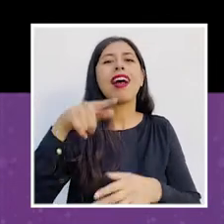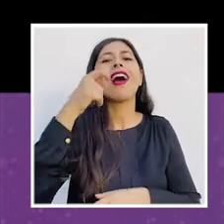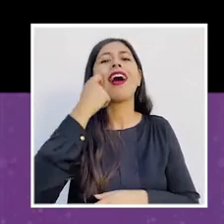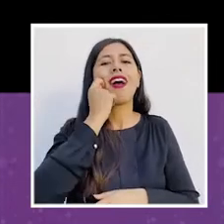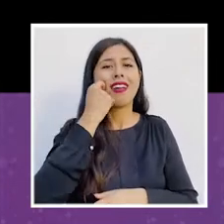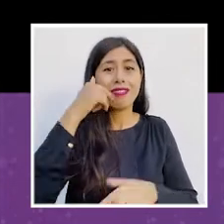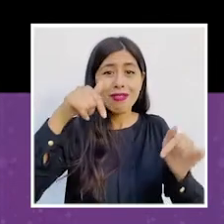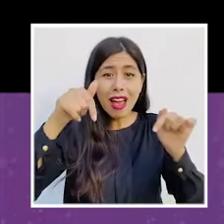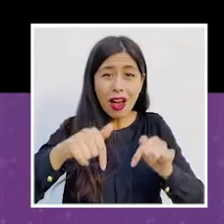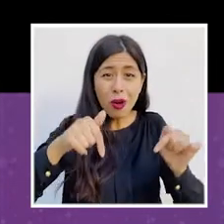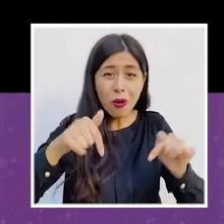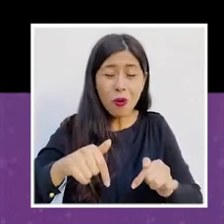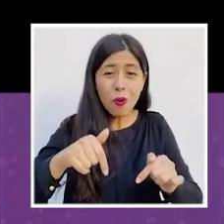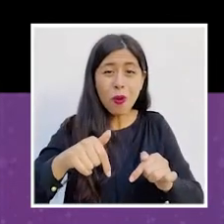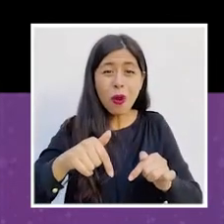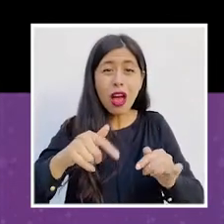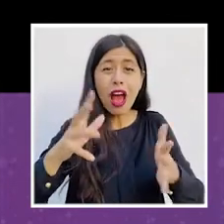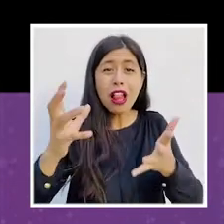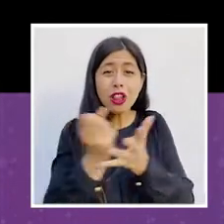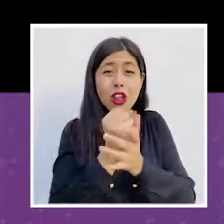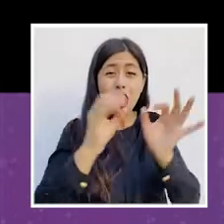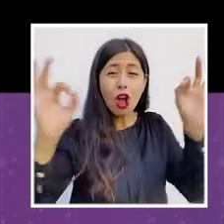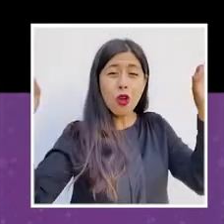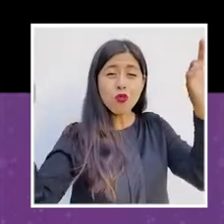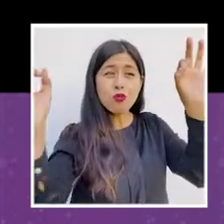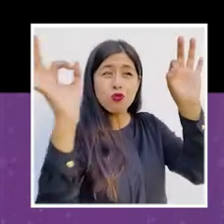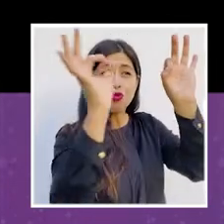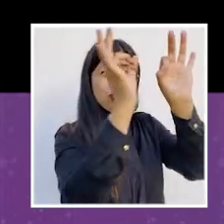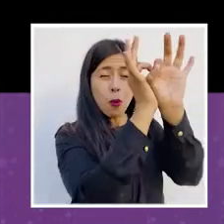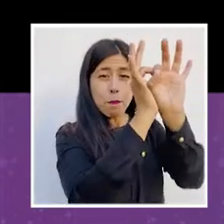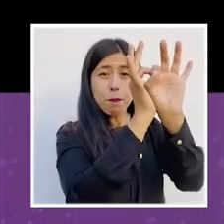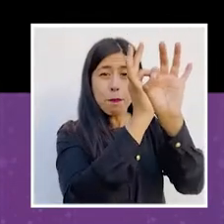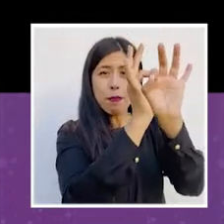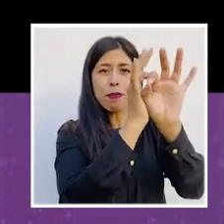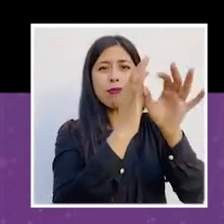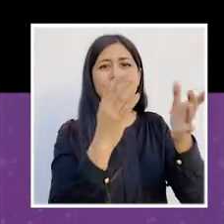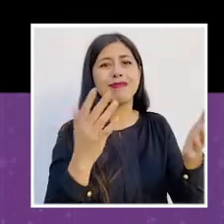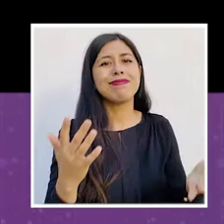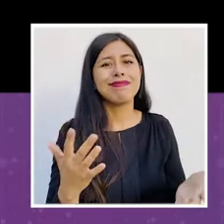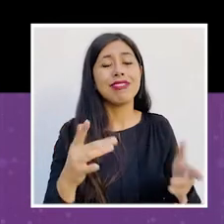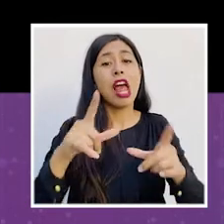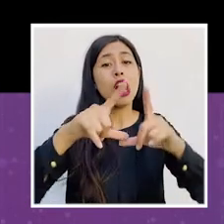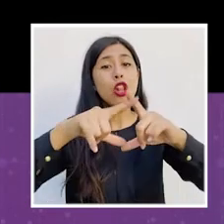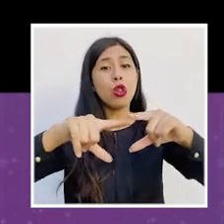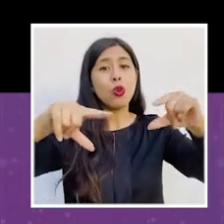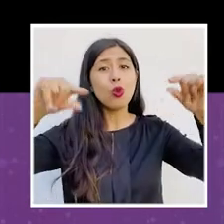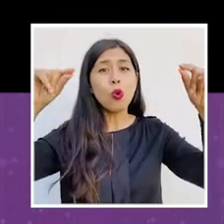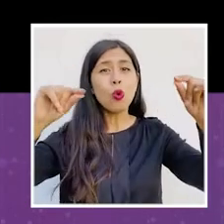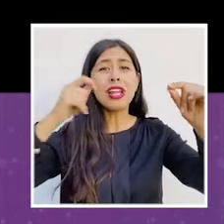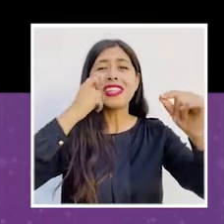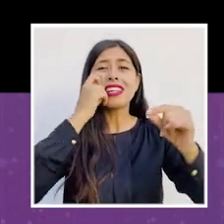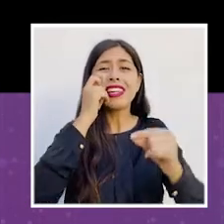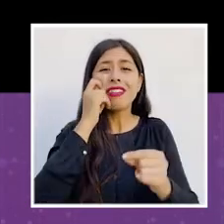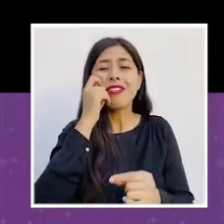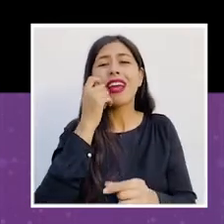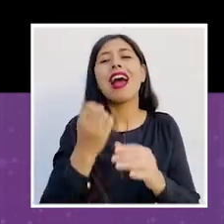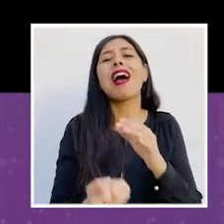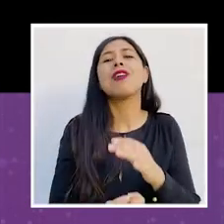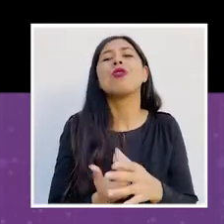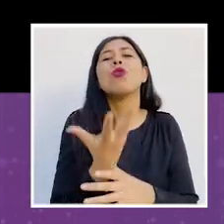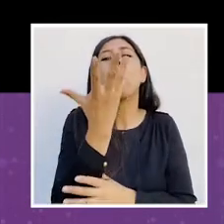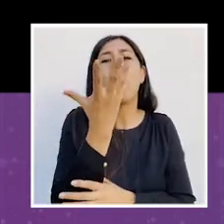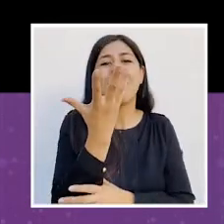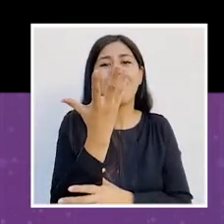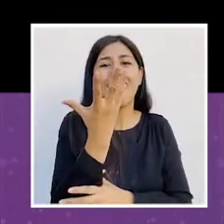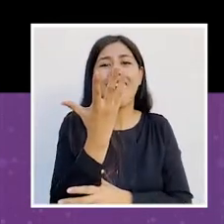en este momento, para que ocurra un eclipse total de sol, la luna tiene que estar